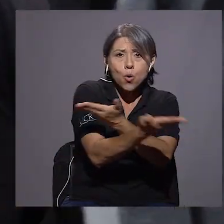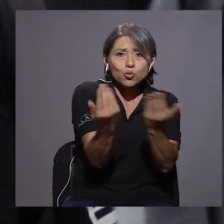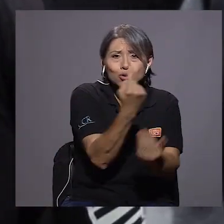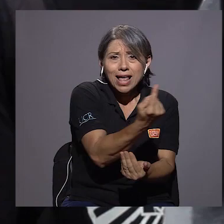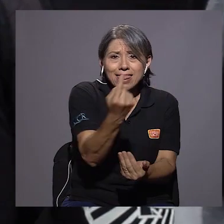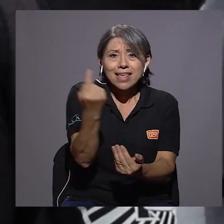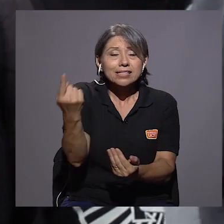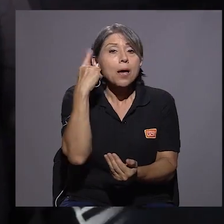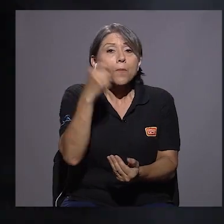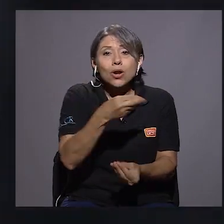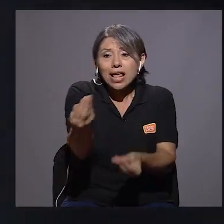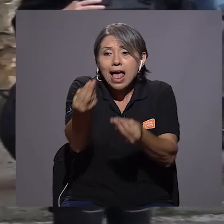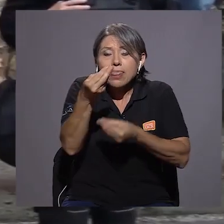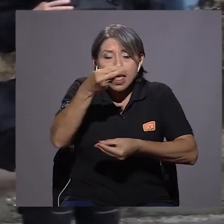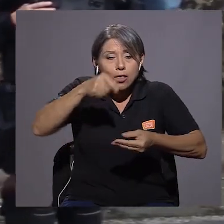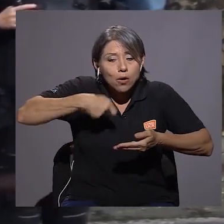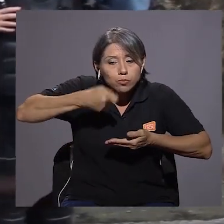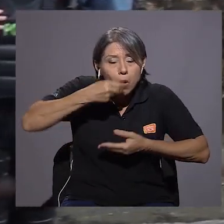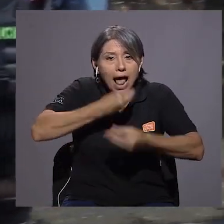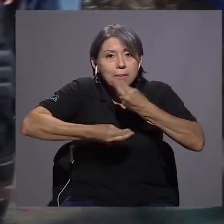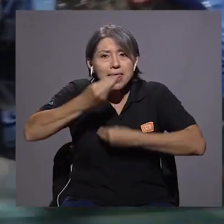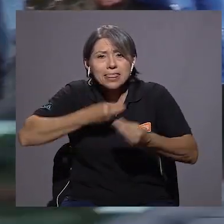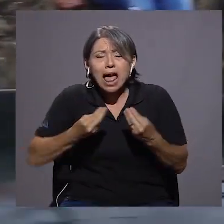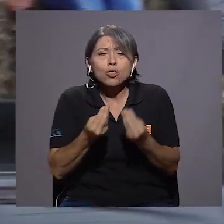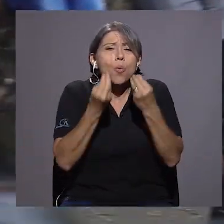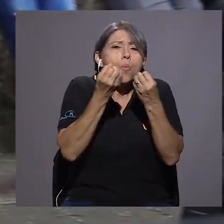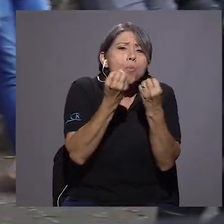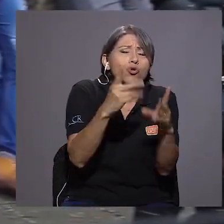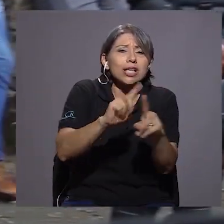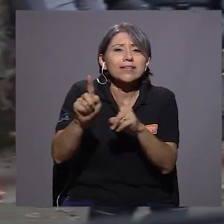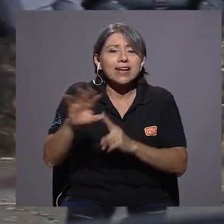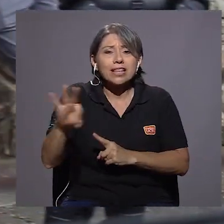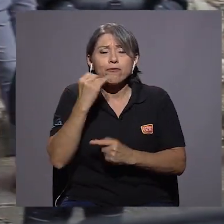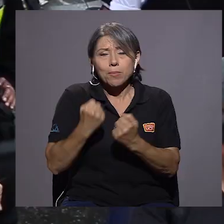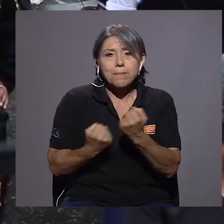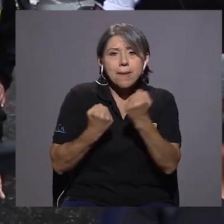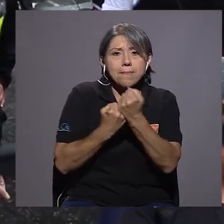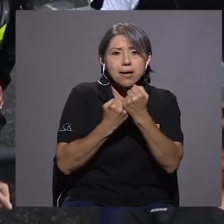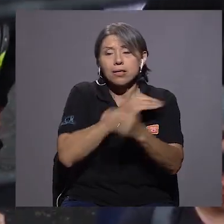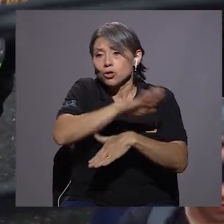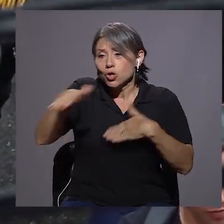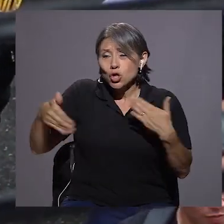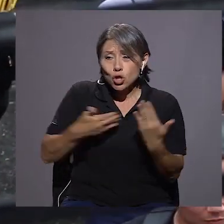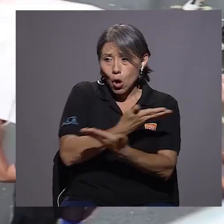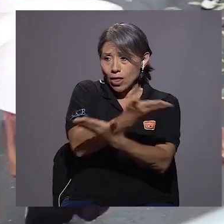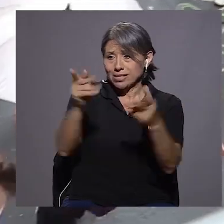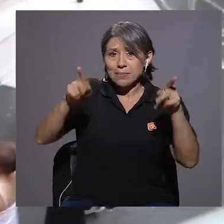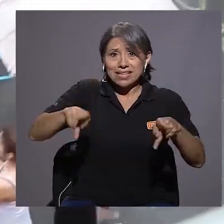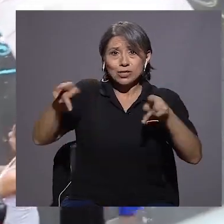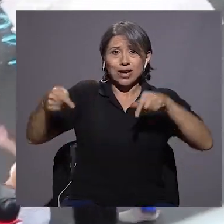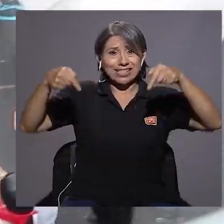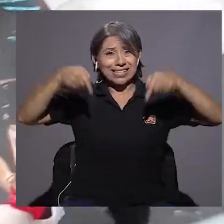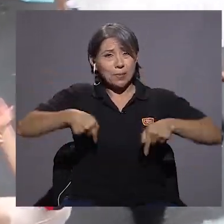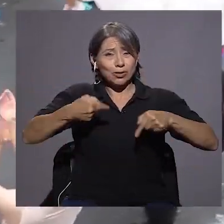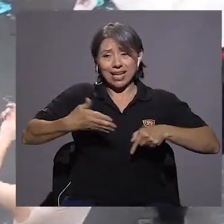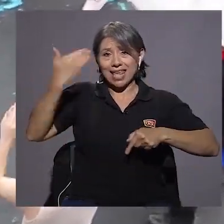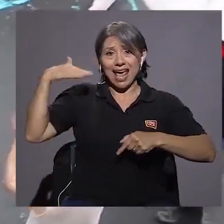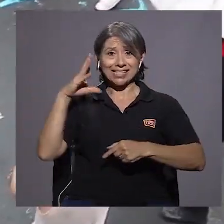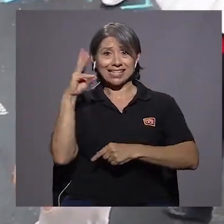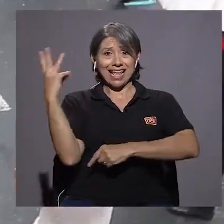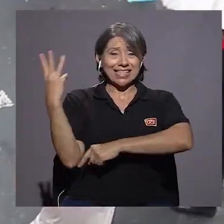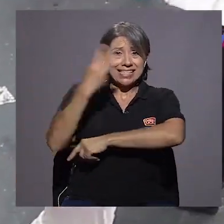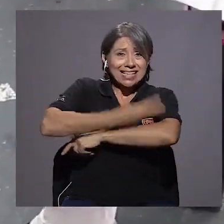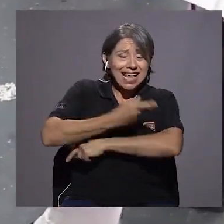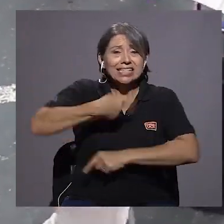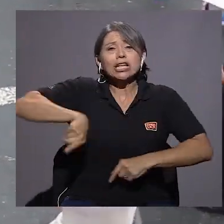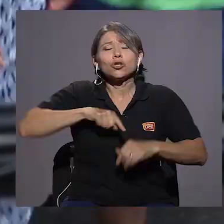contamos con cada uno de ustedes, porque nos han estado alimentando y nos han estado dando apoyo de muchas formas. Entonces, de parte de todas las personas